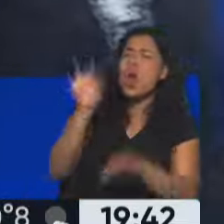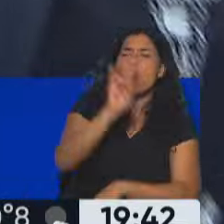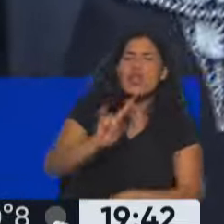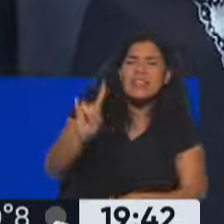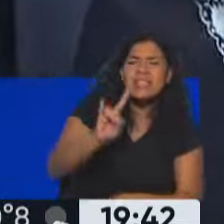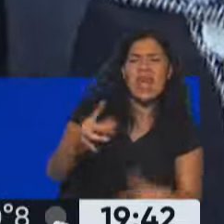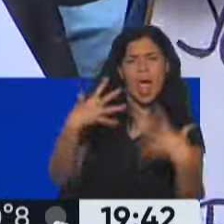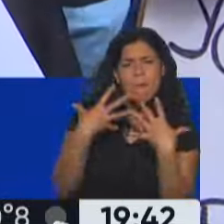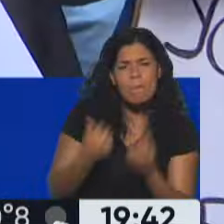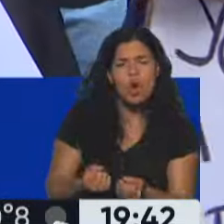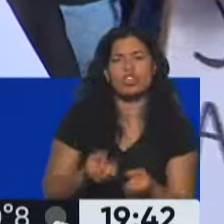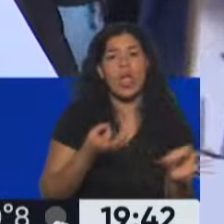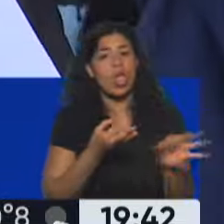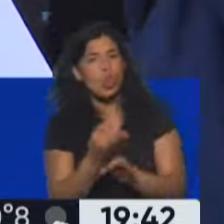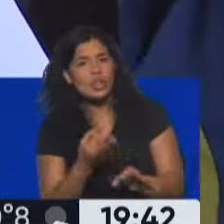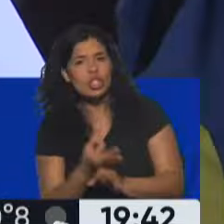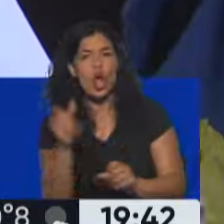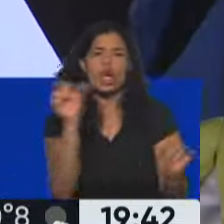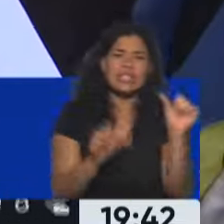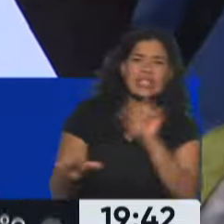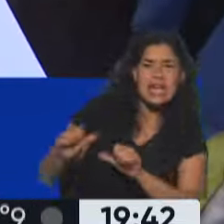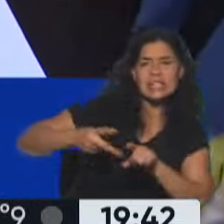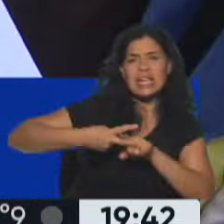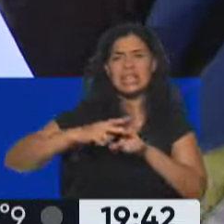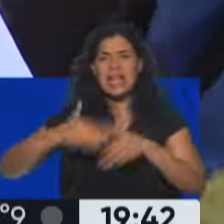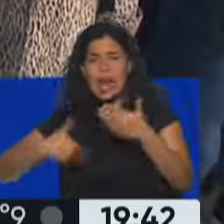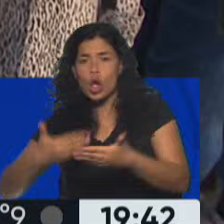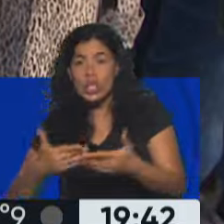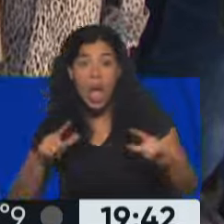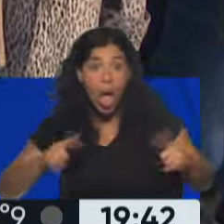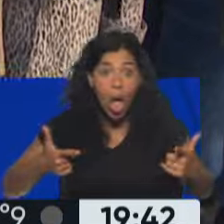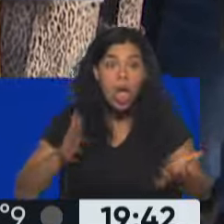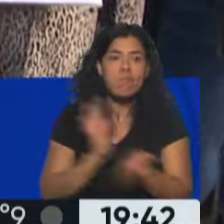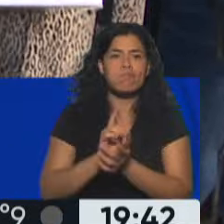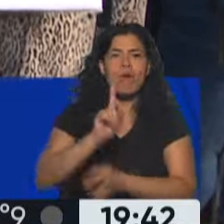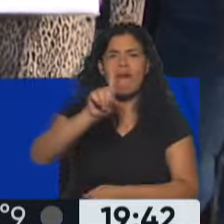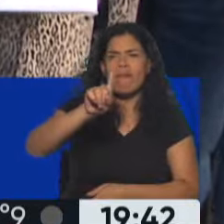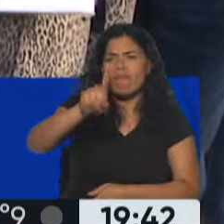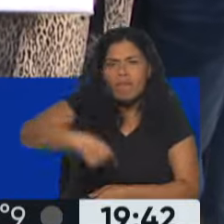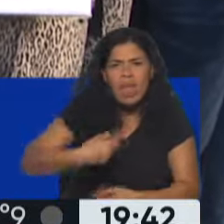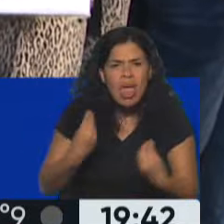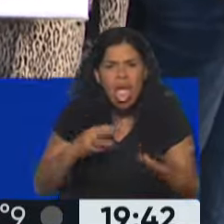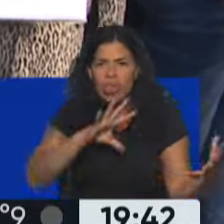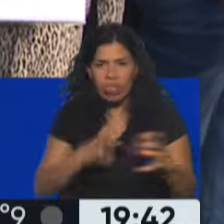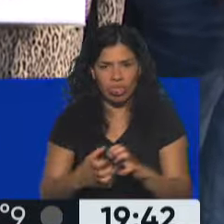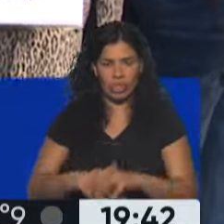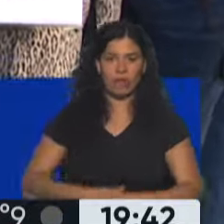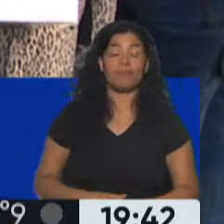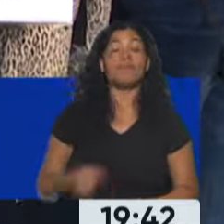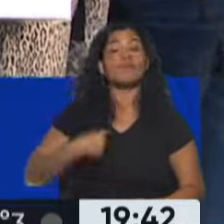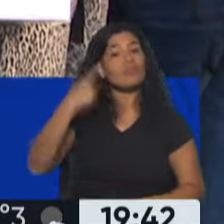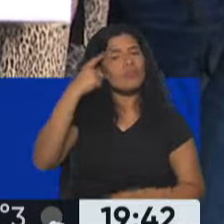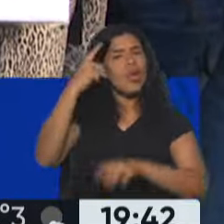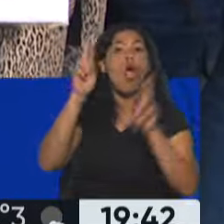Sin educación, sin ciencia y tecnología vamos a ser un país que no vamos a ir a ningún lado. Espero que haya empatía de todos los